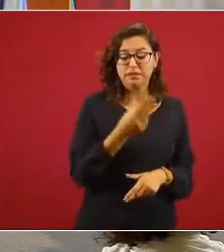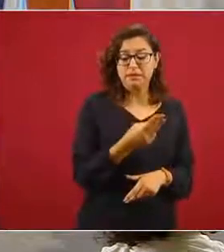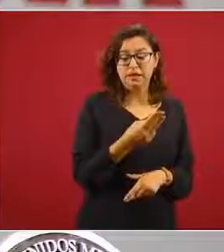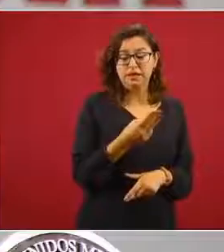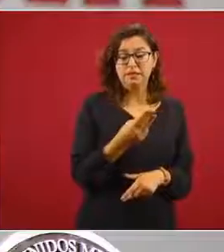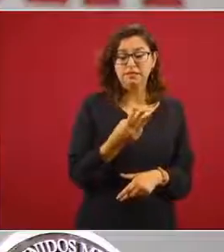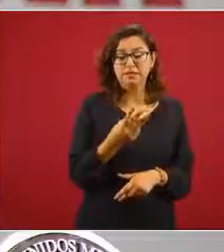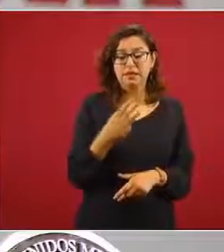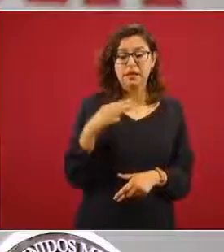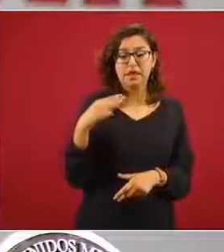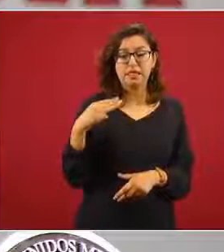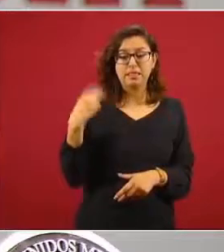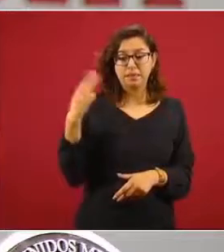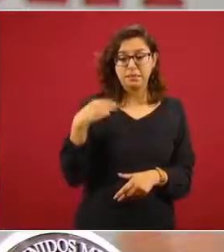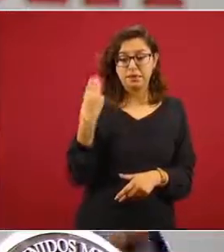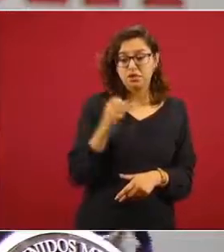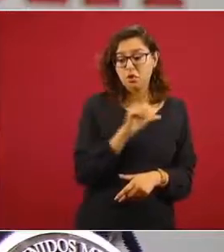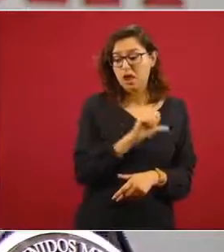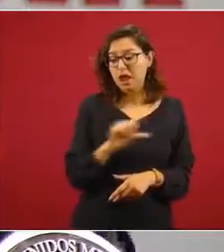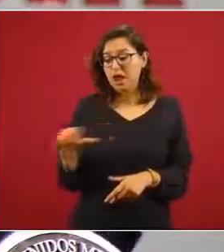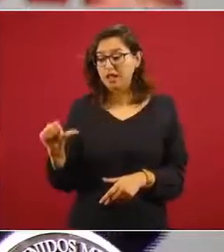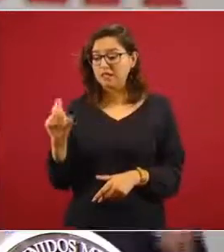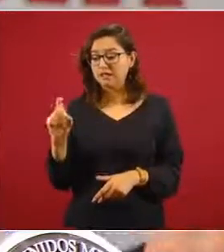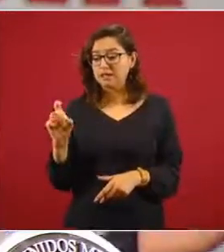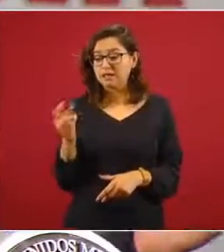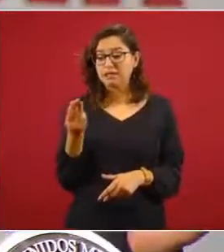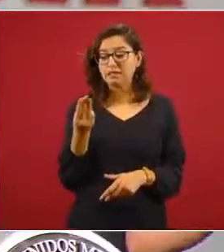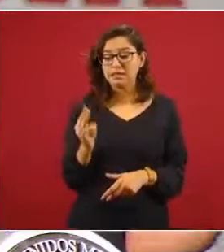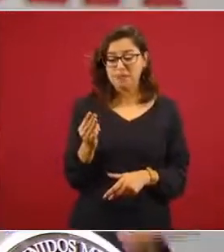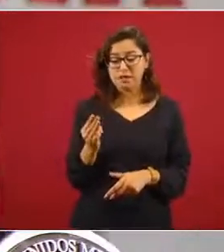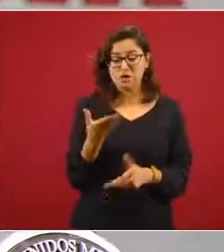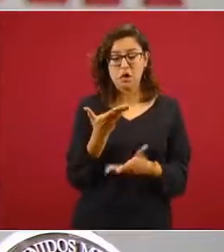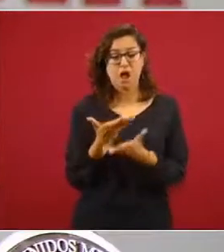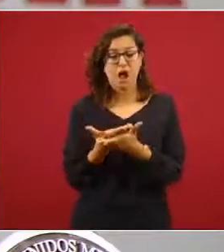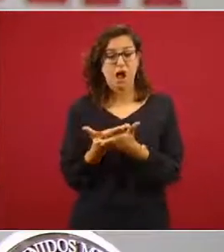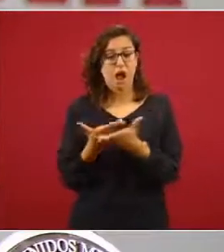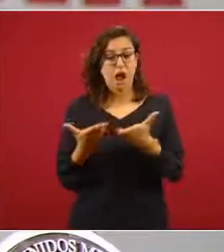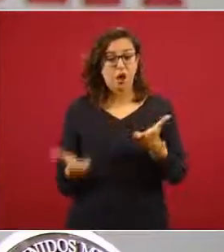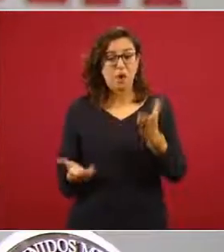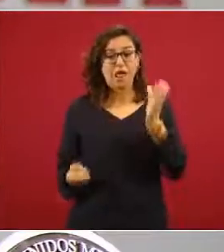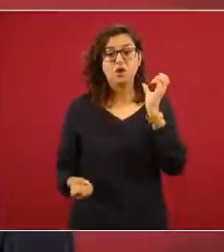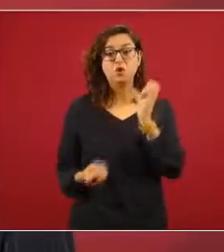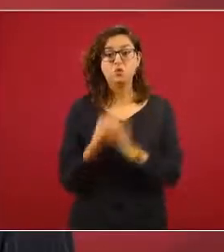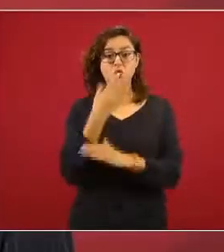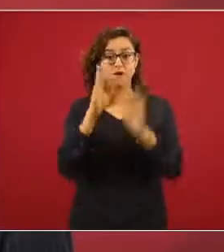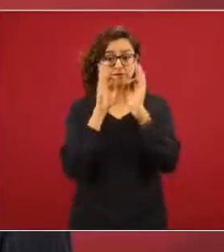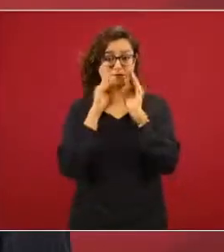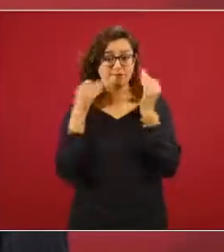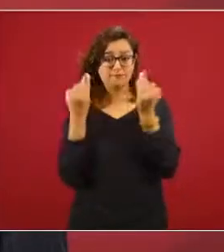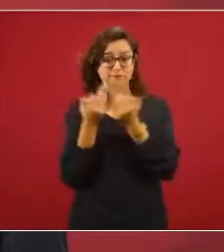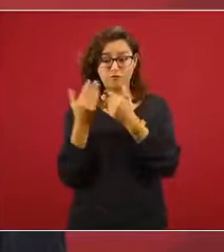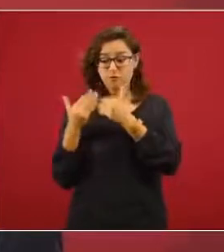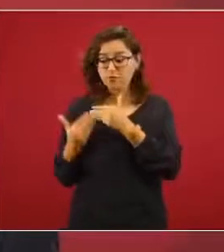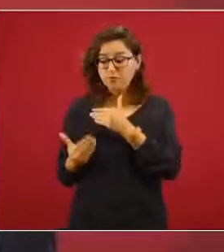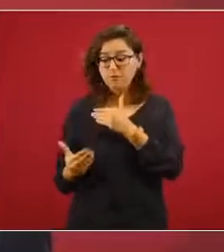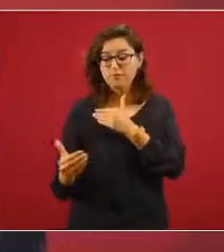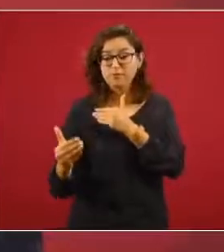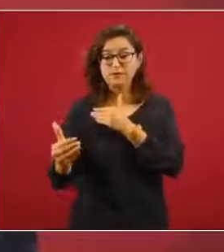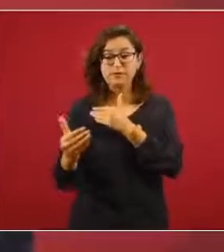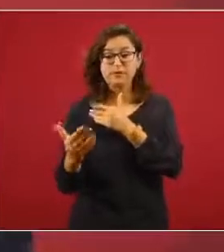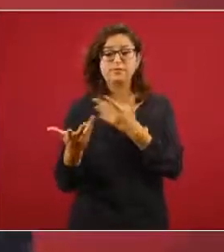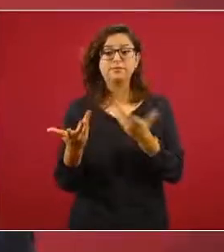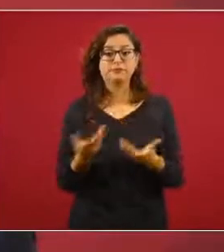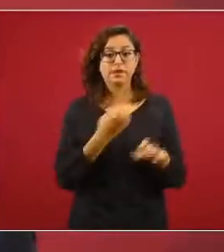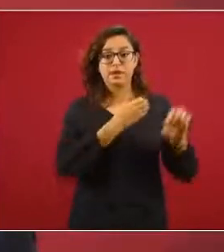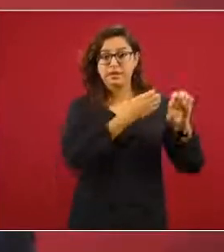el 30 de mayo y ha continuado en el proceso de nueva normalidad bajo la tutela directa